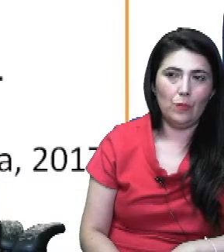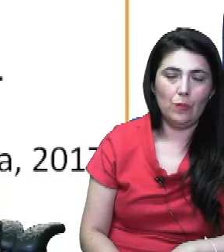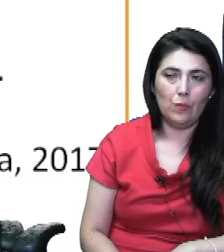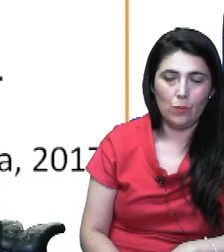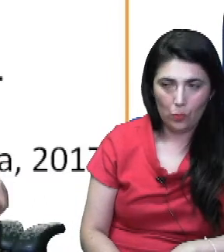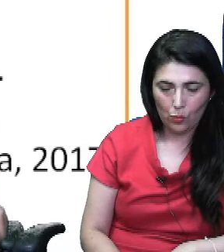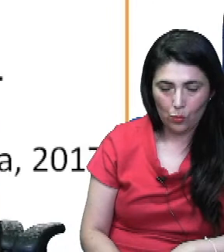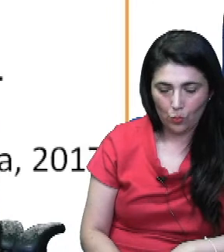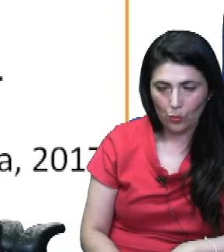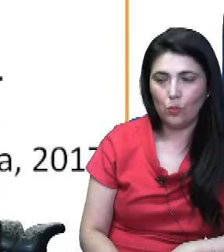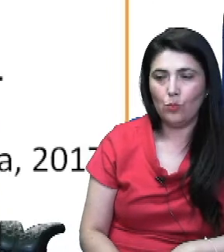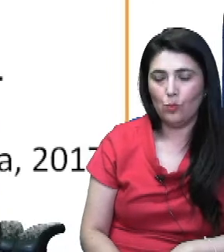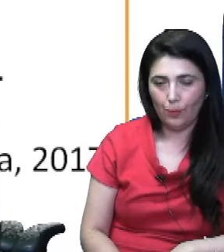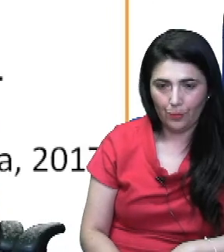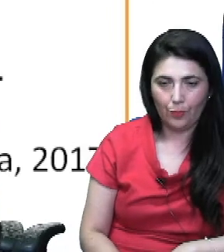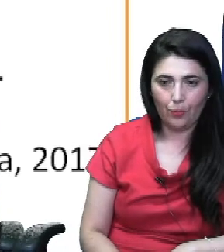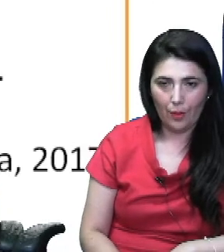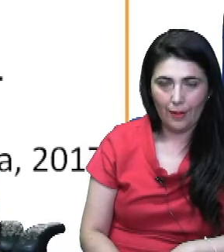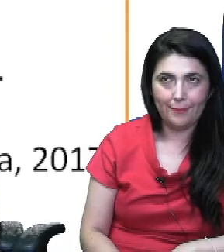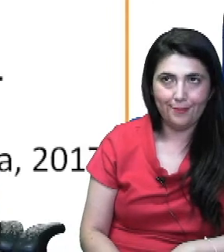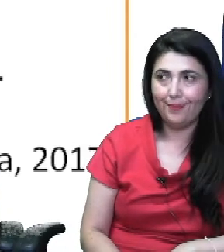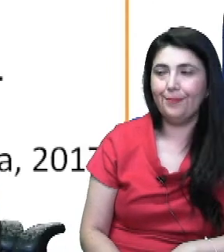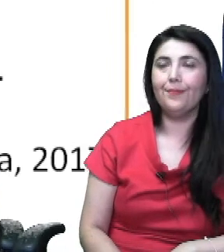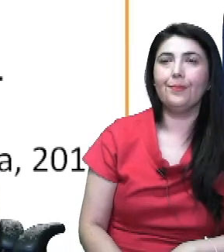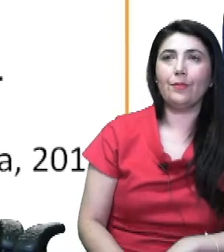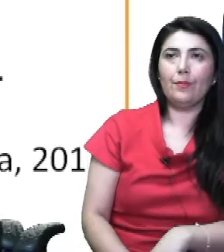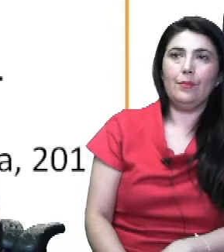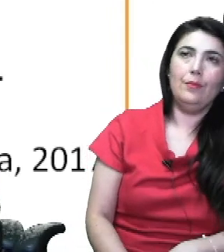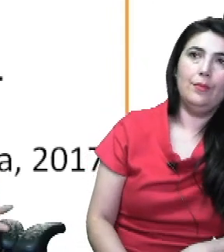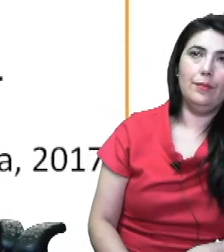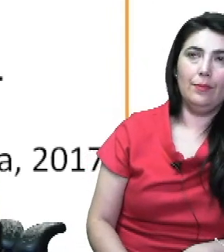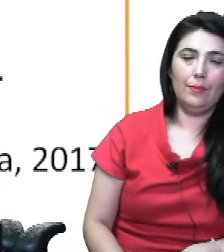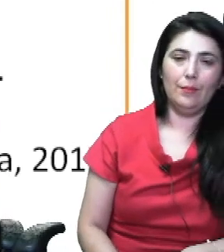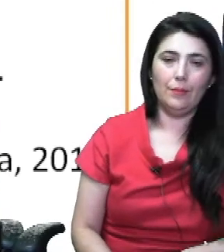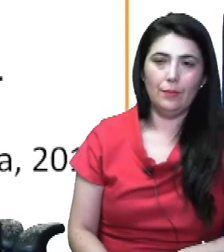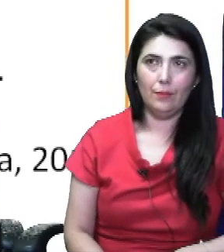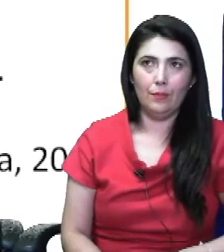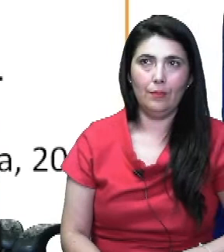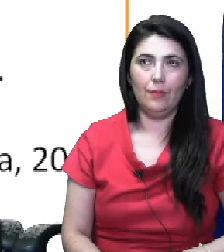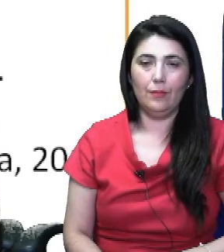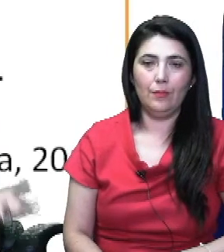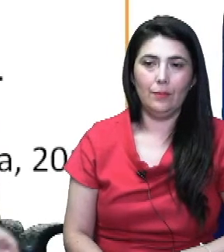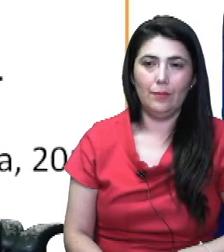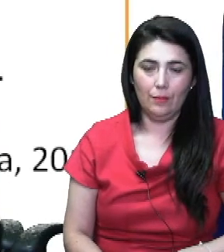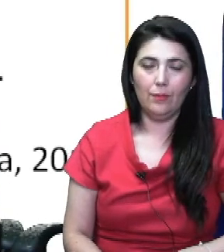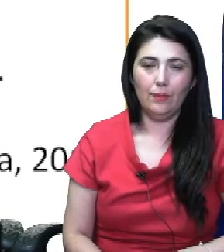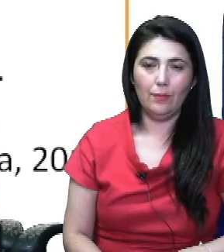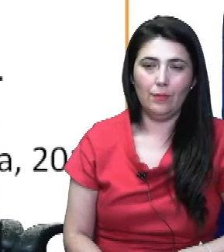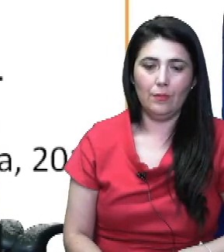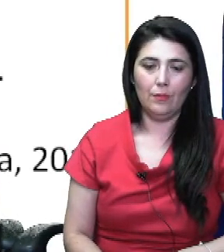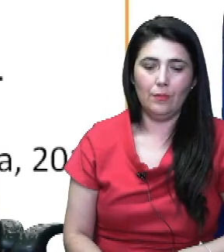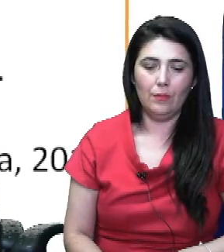Algunos de ellos eventualmente podrían, ¿cierto?, responder a un cuadro psicopatológico, a un